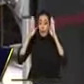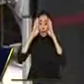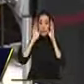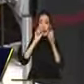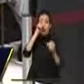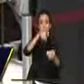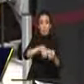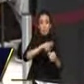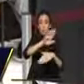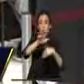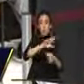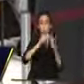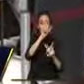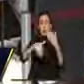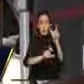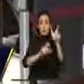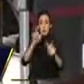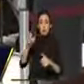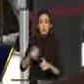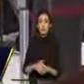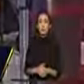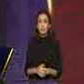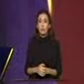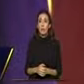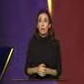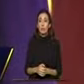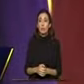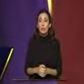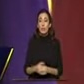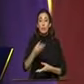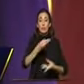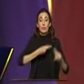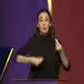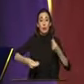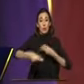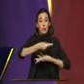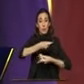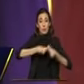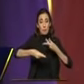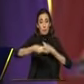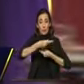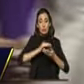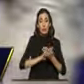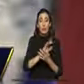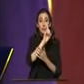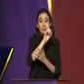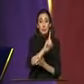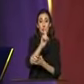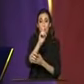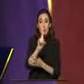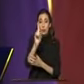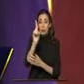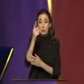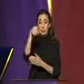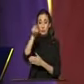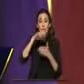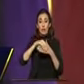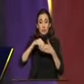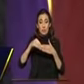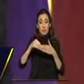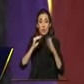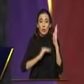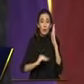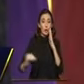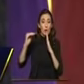ciudades y de sus queridas provincias. Y con una inversión de 111 millones de dólares, incrementamos la pensión jubilar